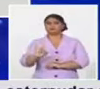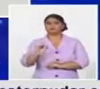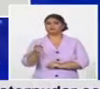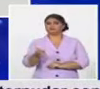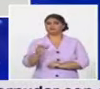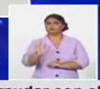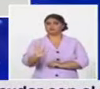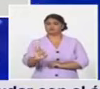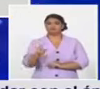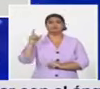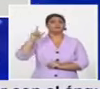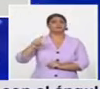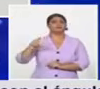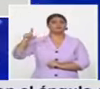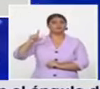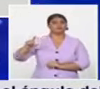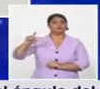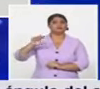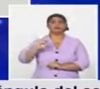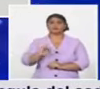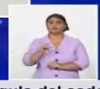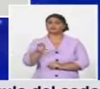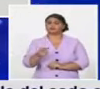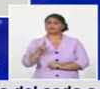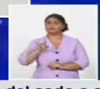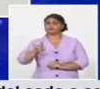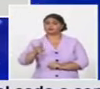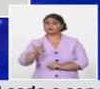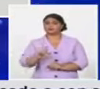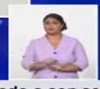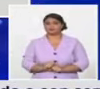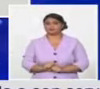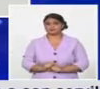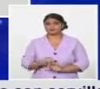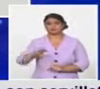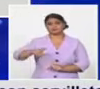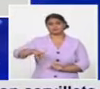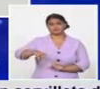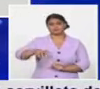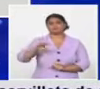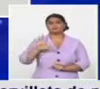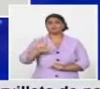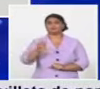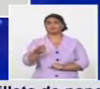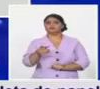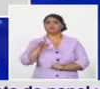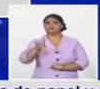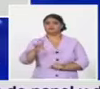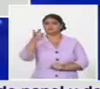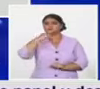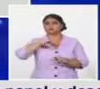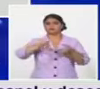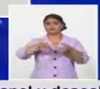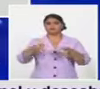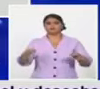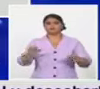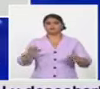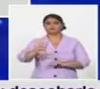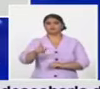7,8%, Camagüey el 7,7%, Pinar el 5,9%, Artemisa